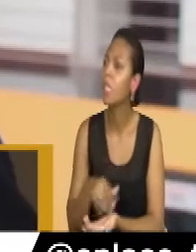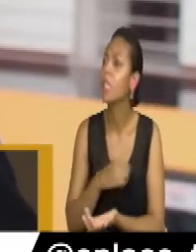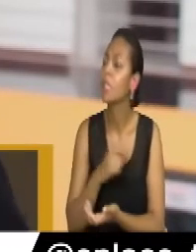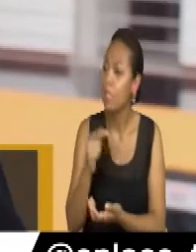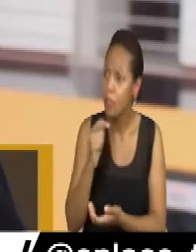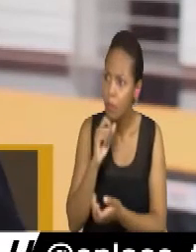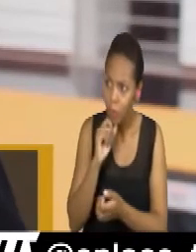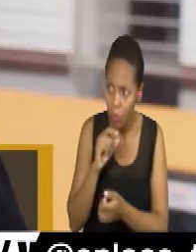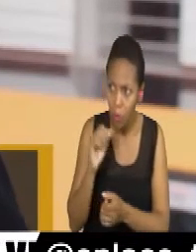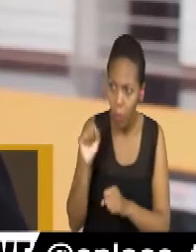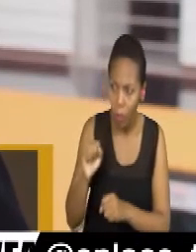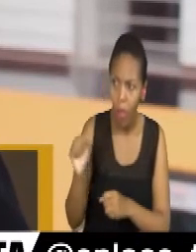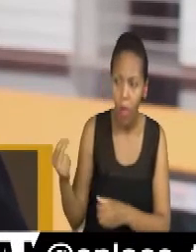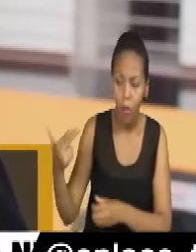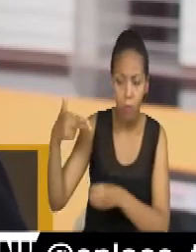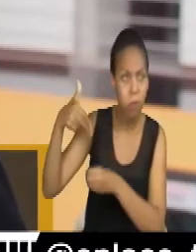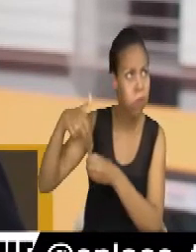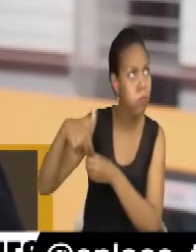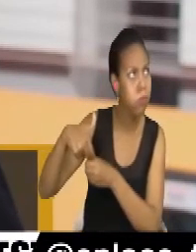pueden brindar